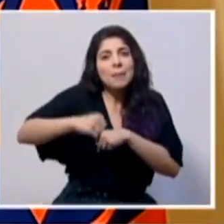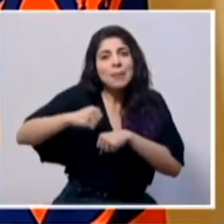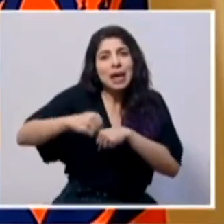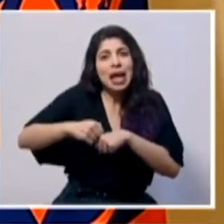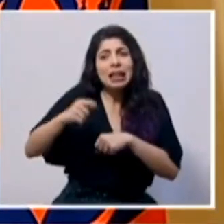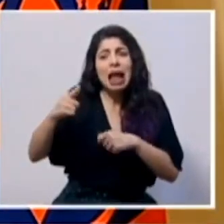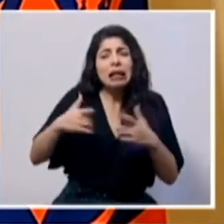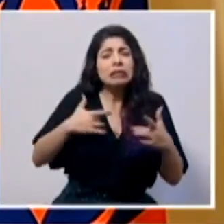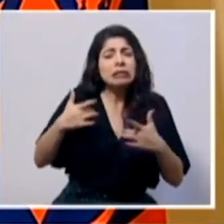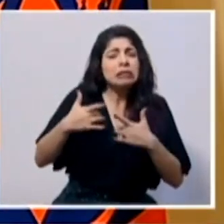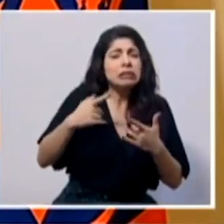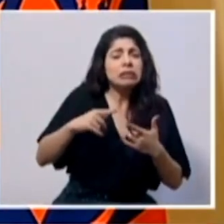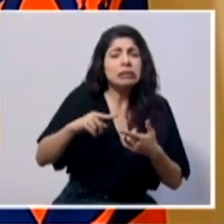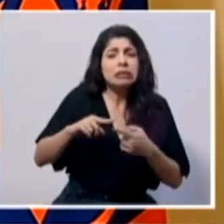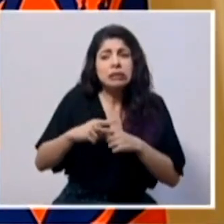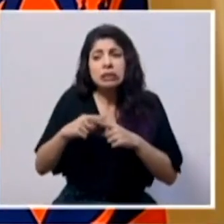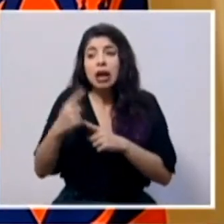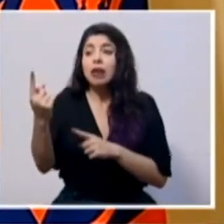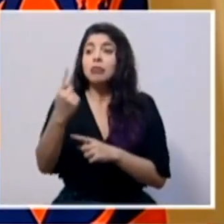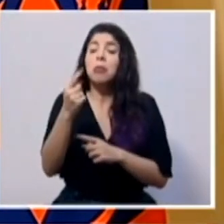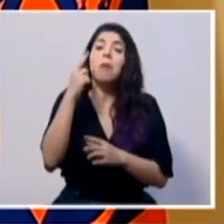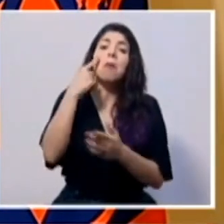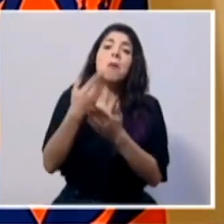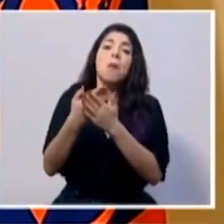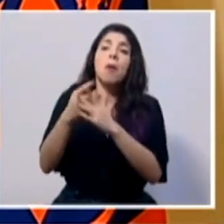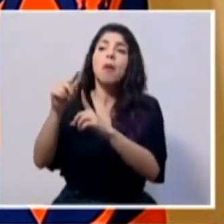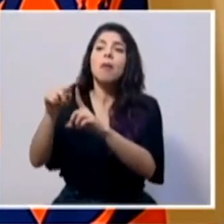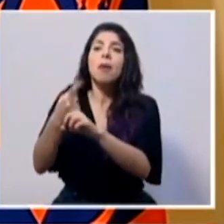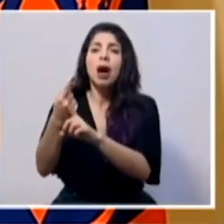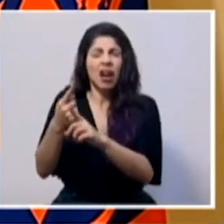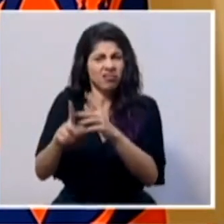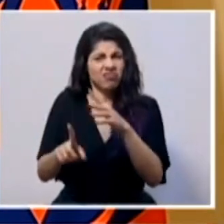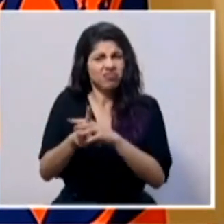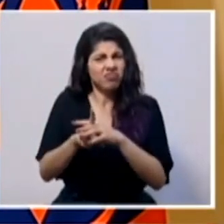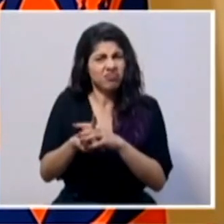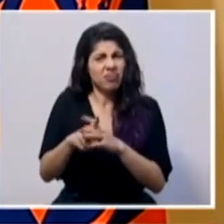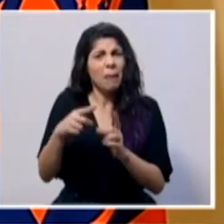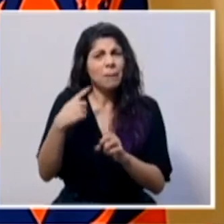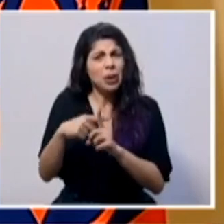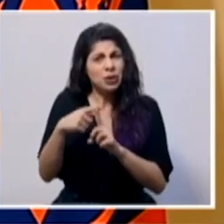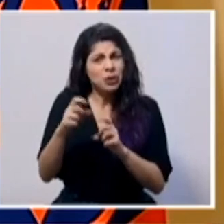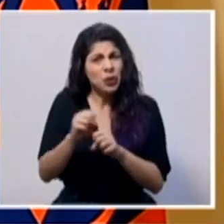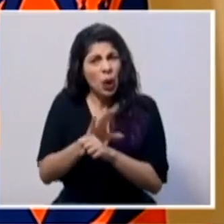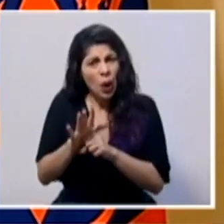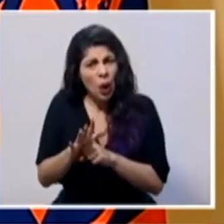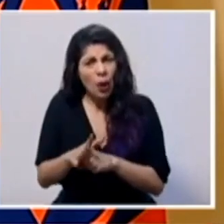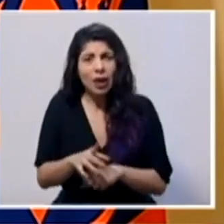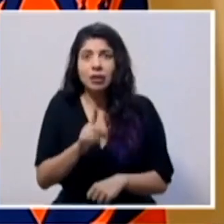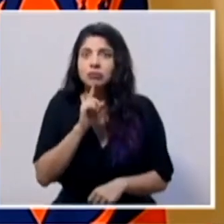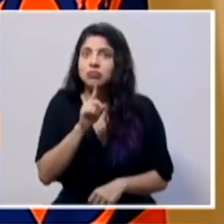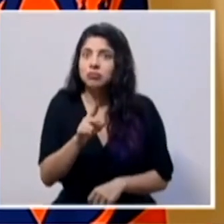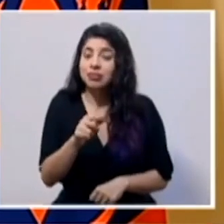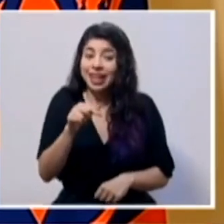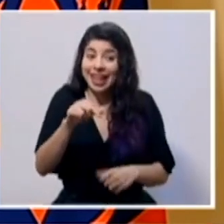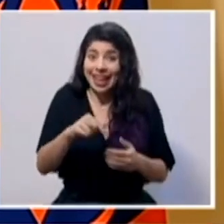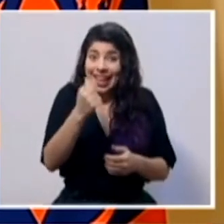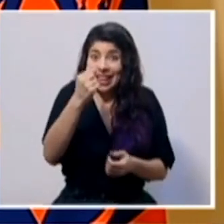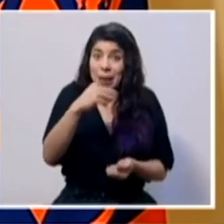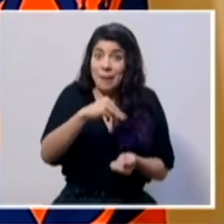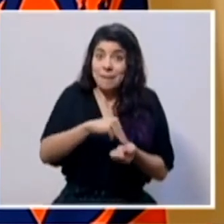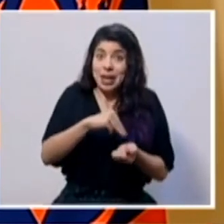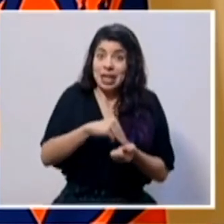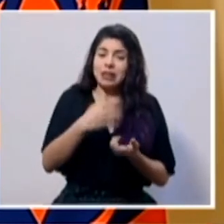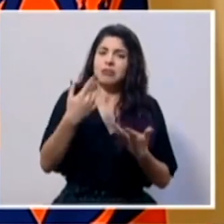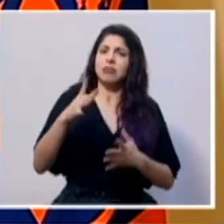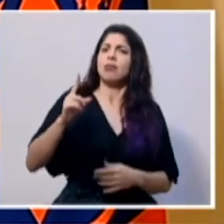muy sintomáticos, que se les hace la prueba y da positivo por COVID. De hecho, nosotros en la gerencia médica